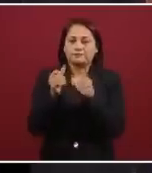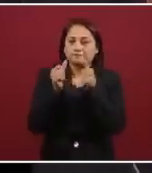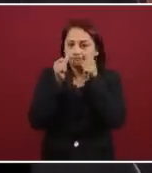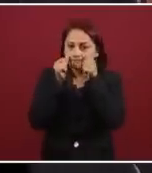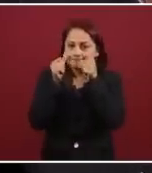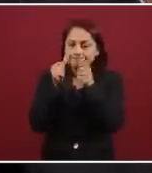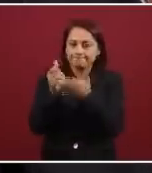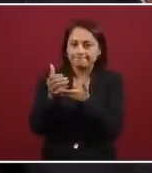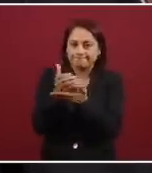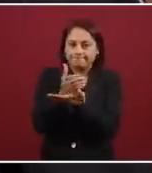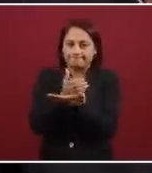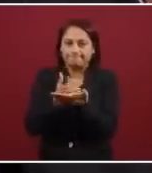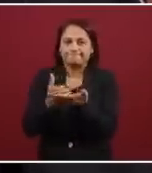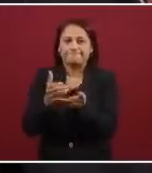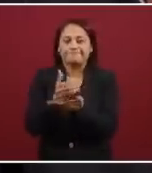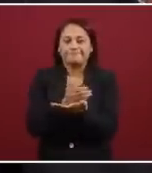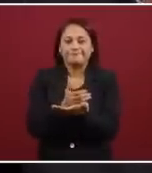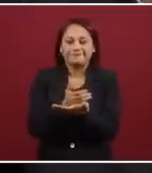Porque